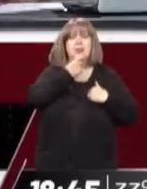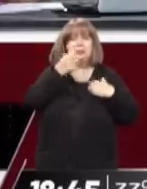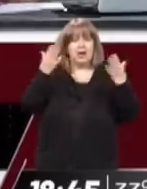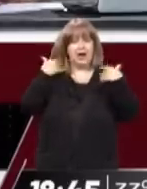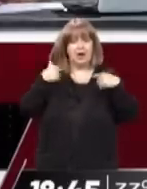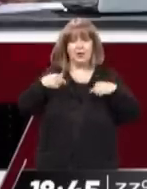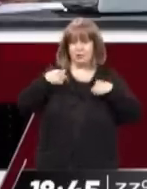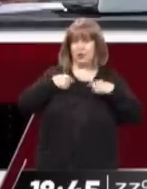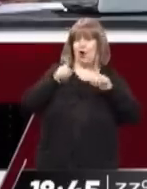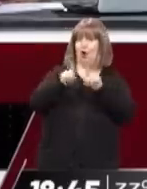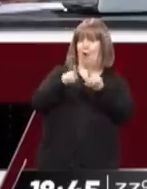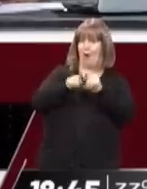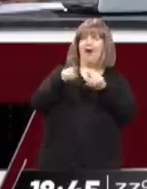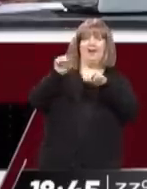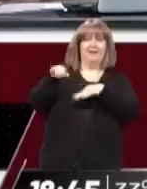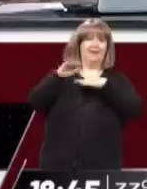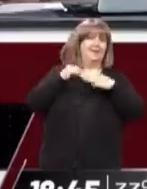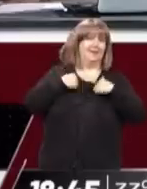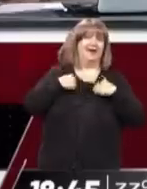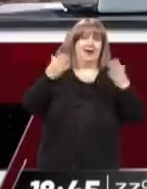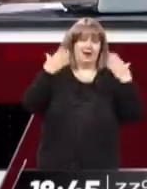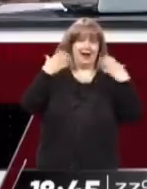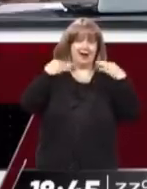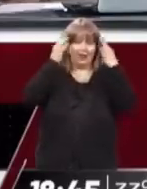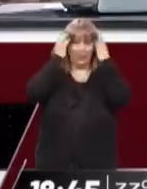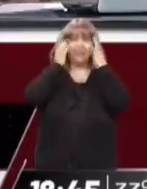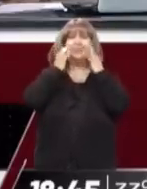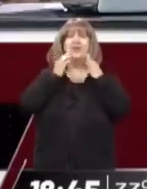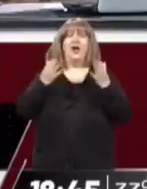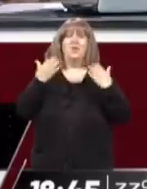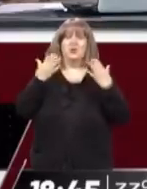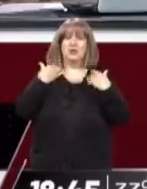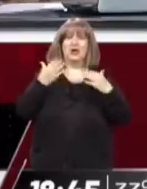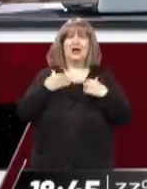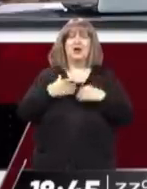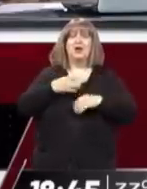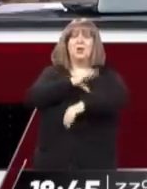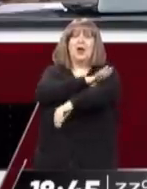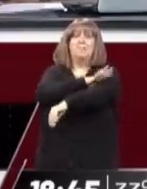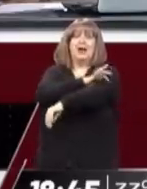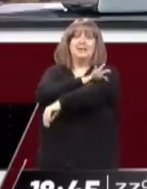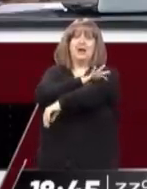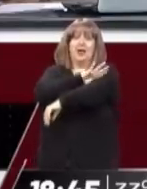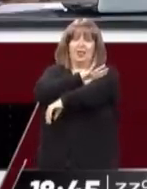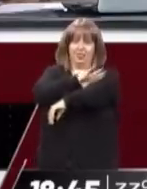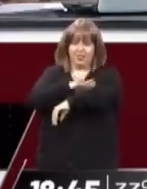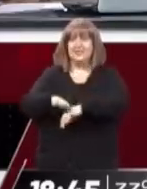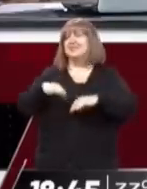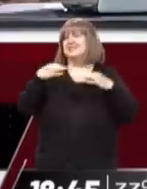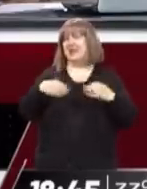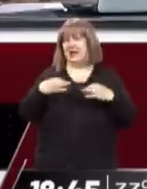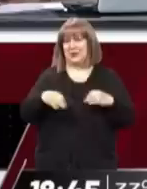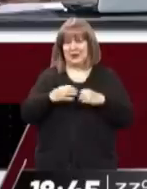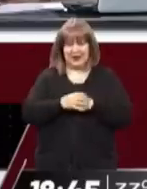grados, así que bastante desastroso el calor, ¿no? Que nos baja la presión y nos deja un poco por